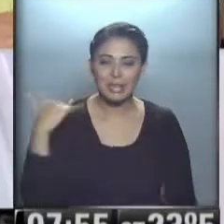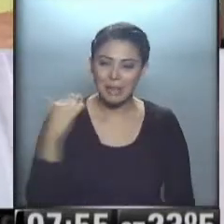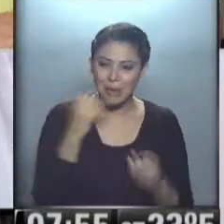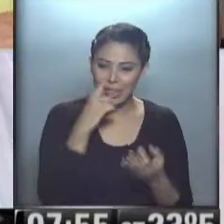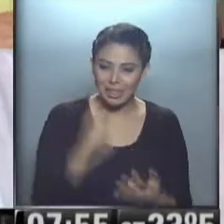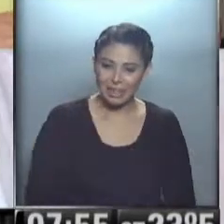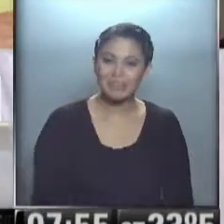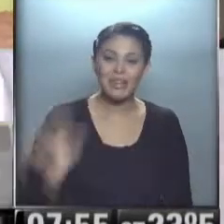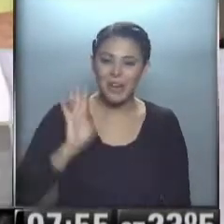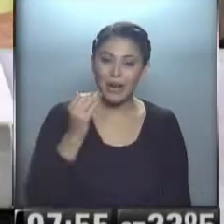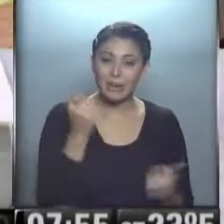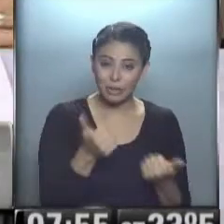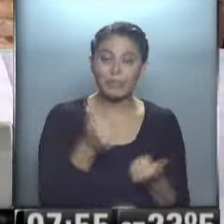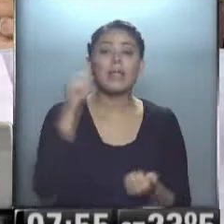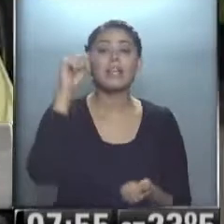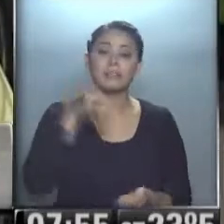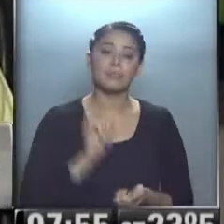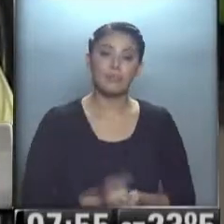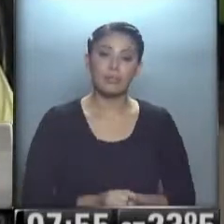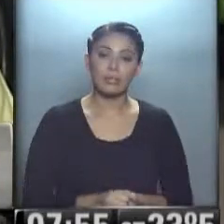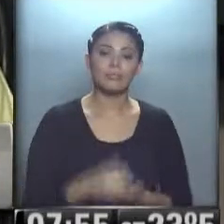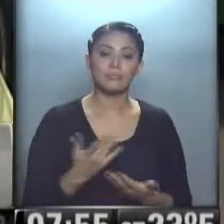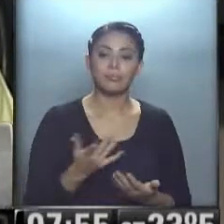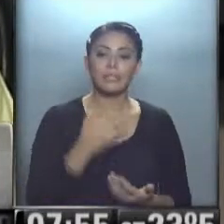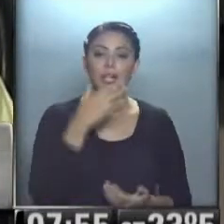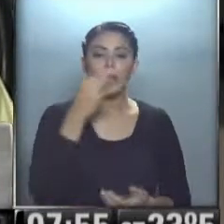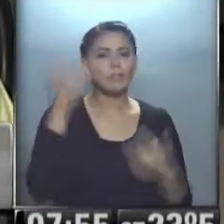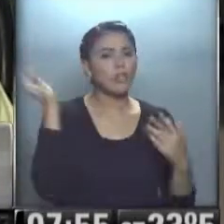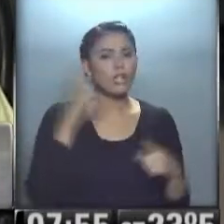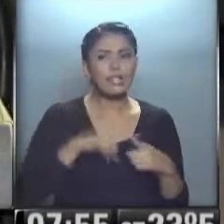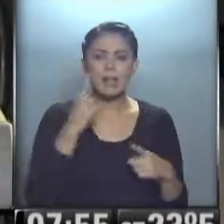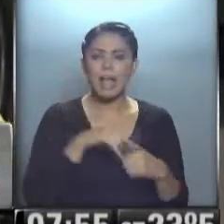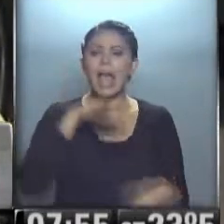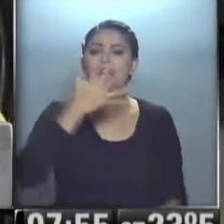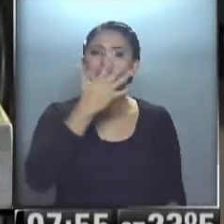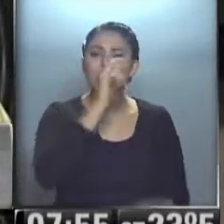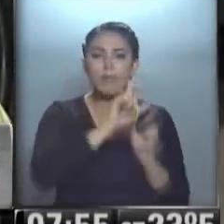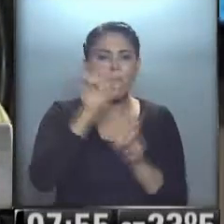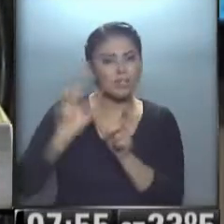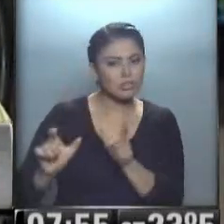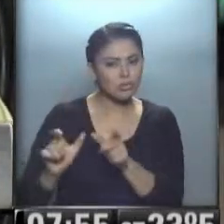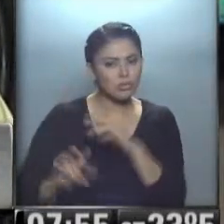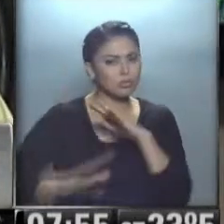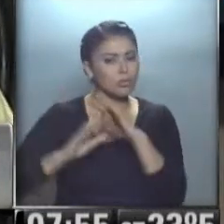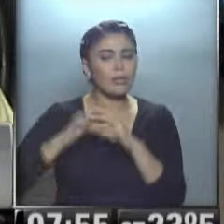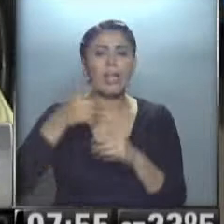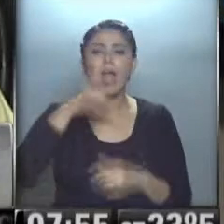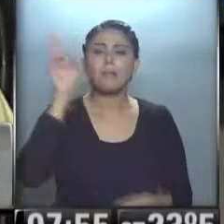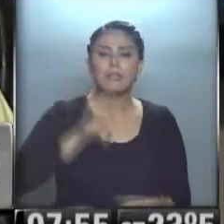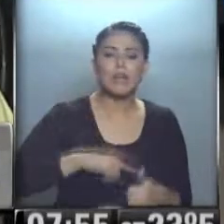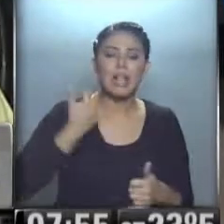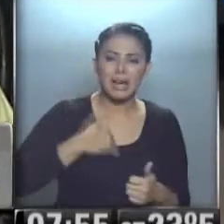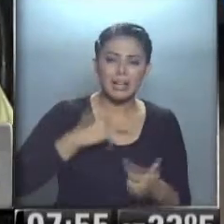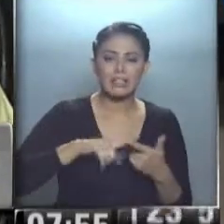día tengo a la buendía con si efectivamente bueno fue muy celebrado por los cinco miembros por por tanto por venezuela como por